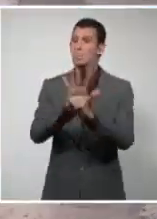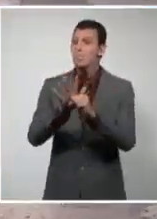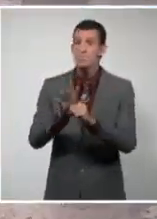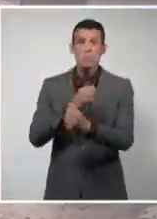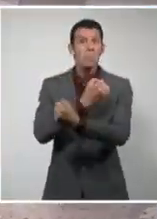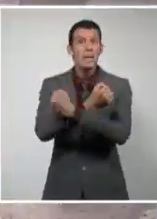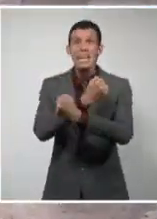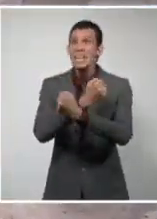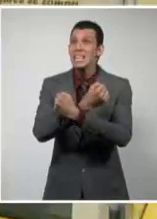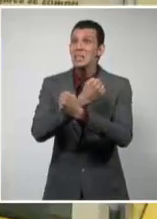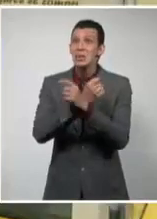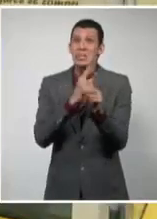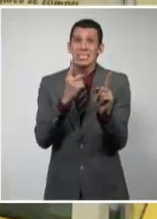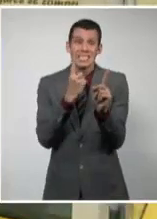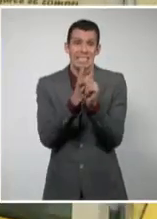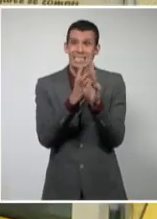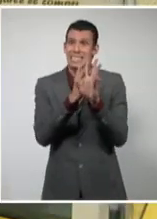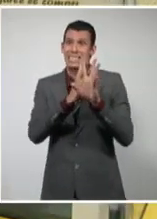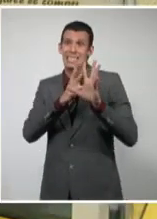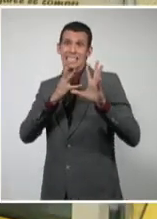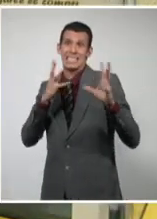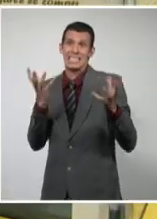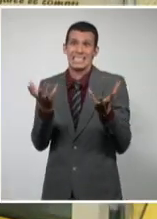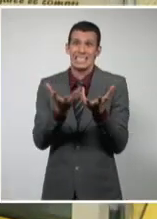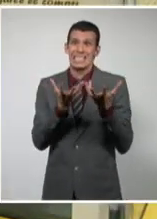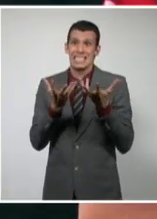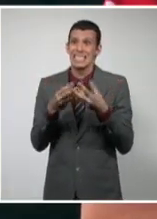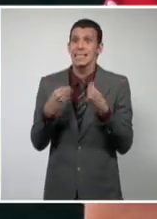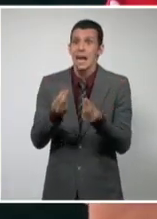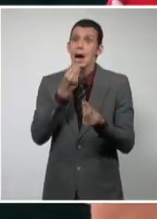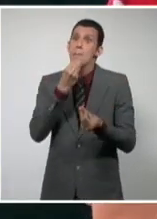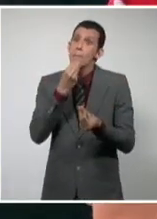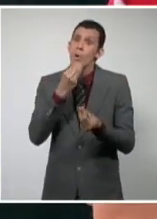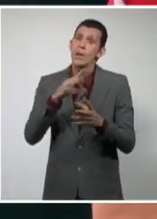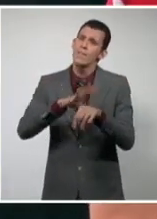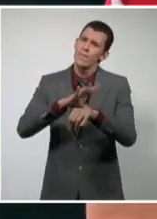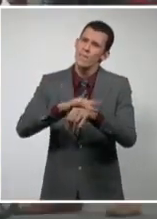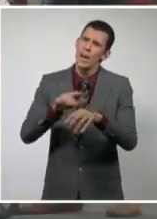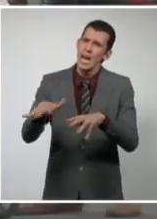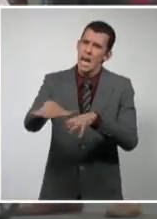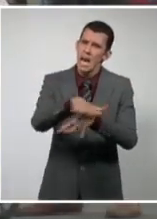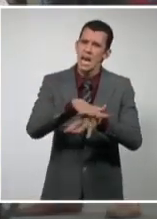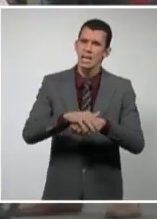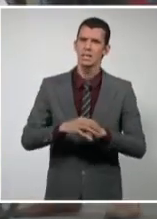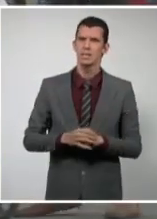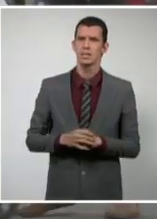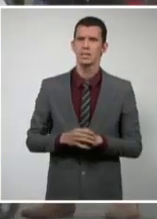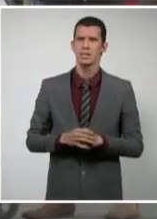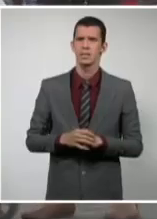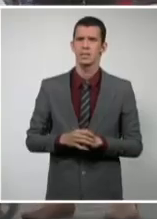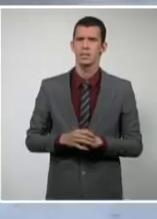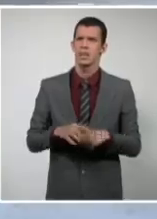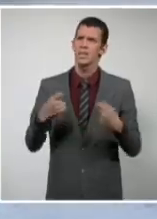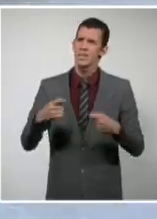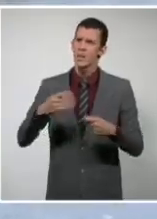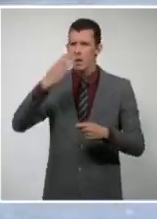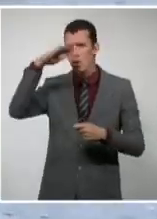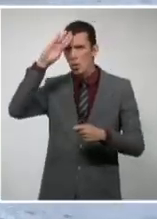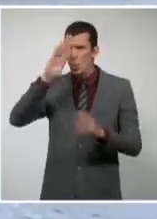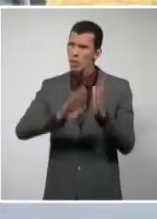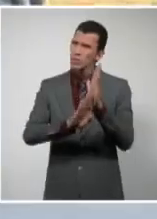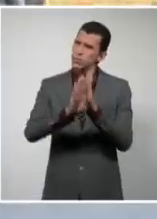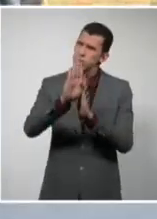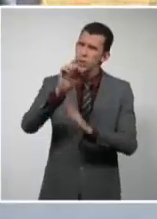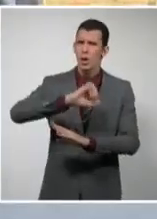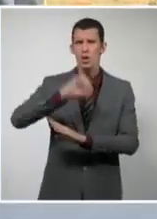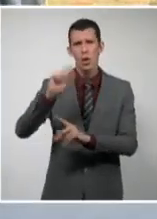en el ejercicio del comercio que permitan alianzas desprejuiciadas. De ello dependerá, en buena medida, que Cuba logre dar la estocada